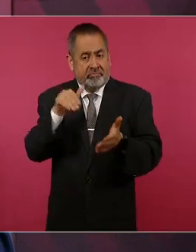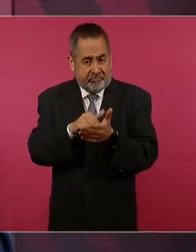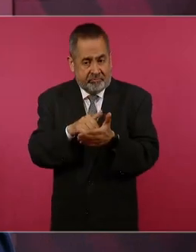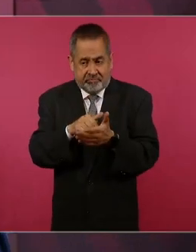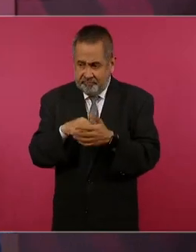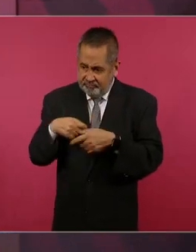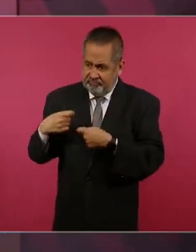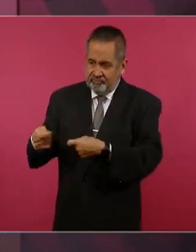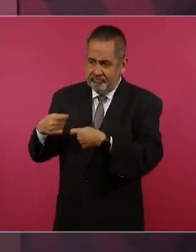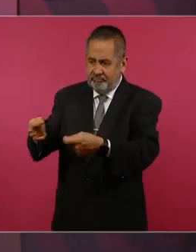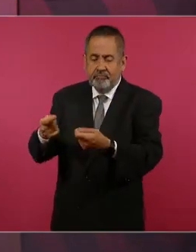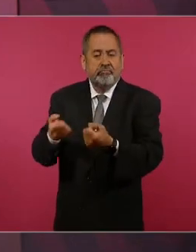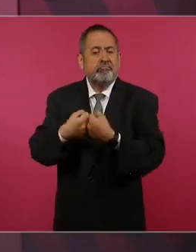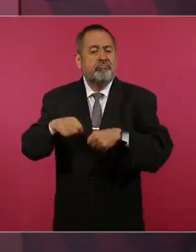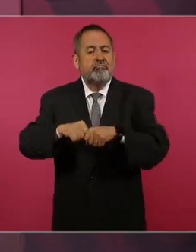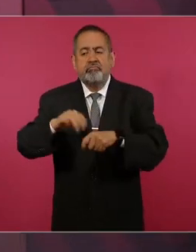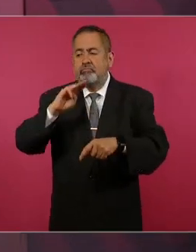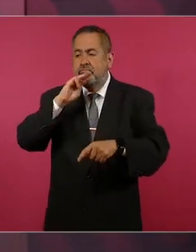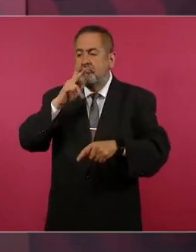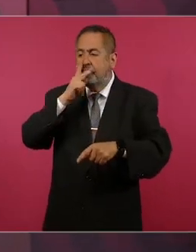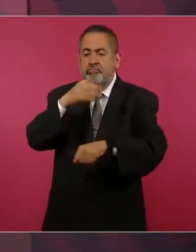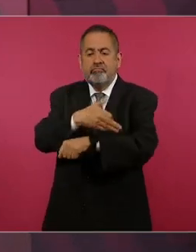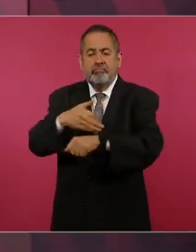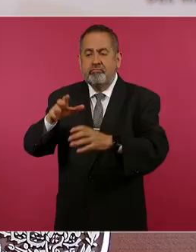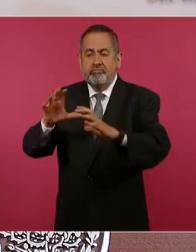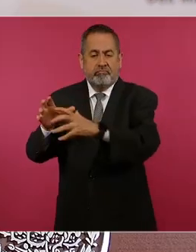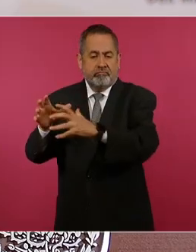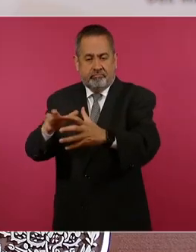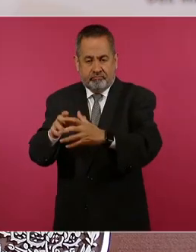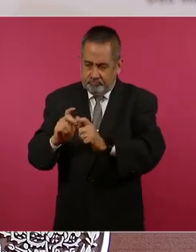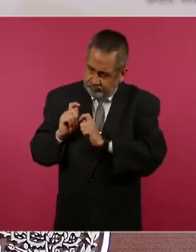sociedades de madres y padres de familia.